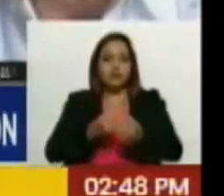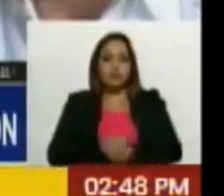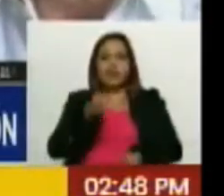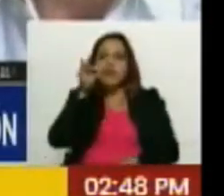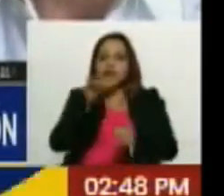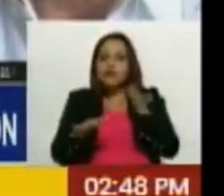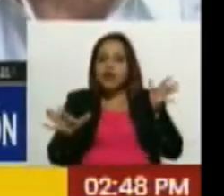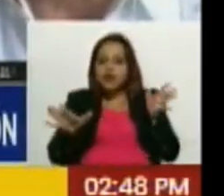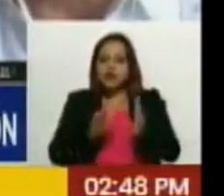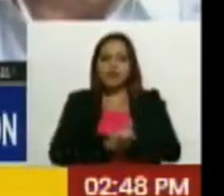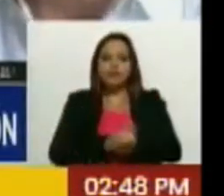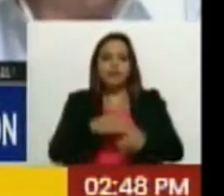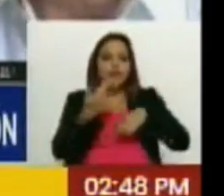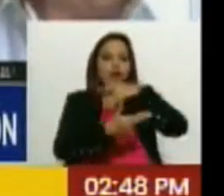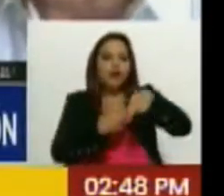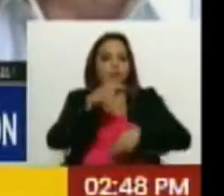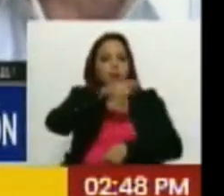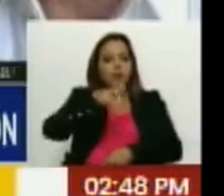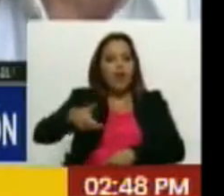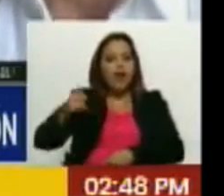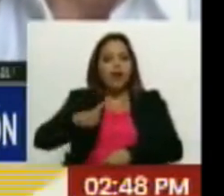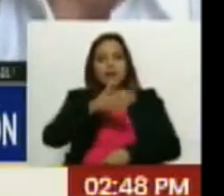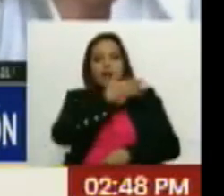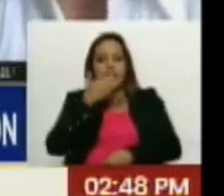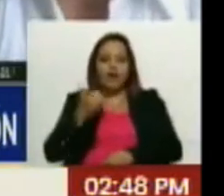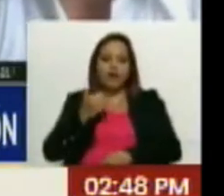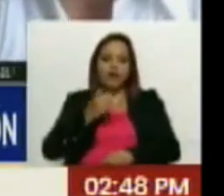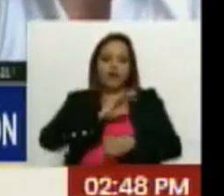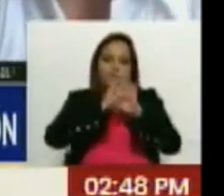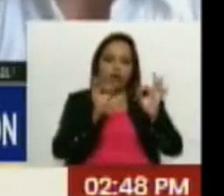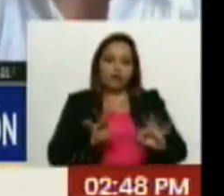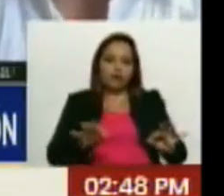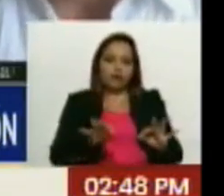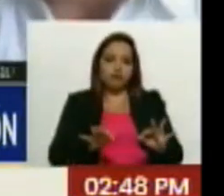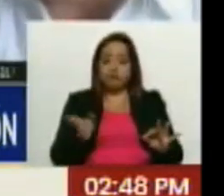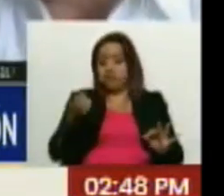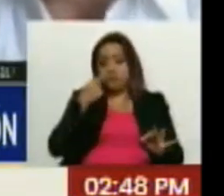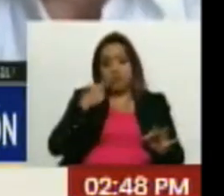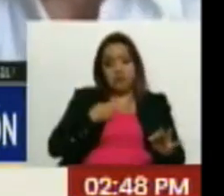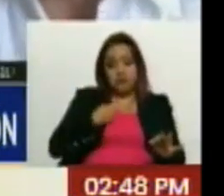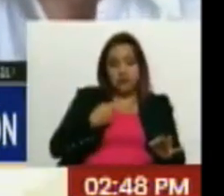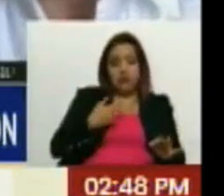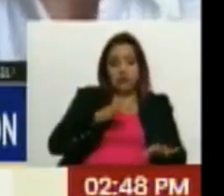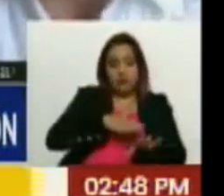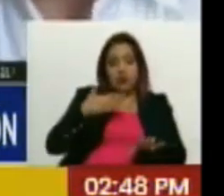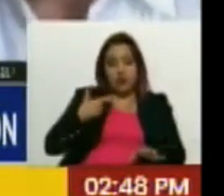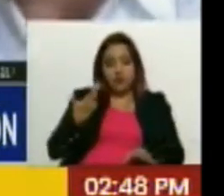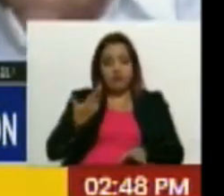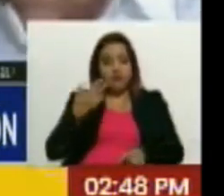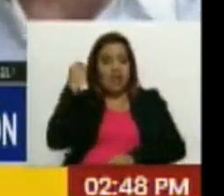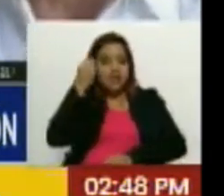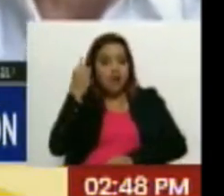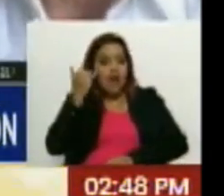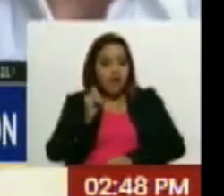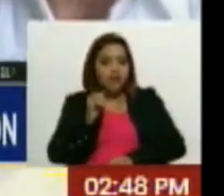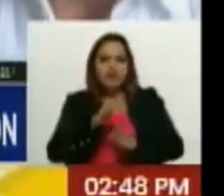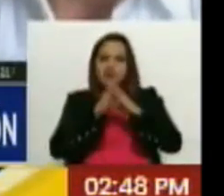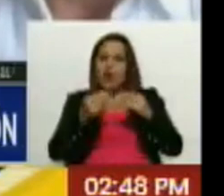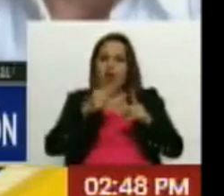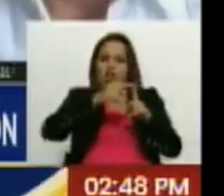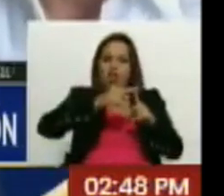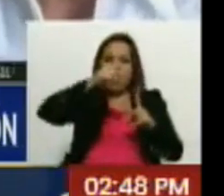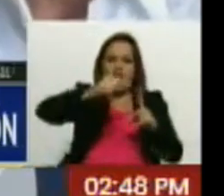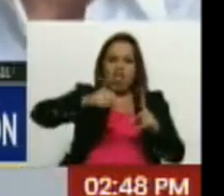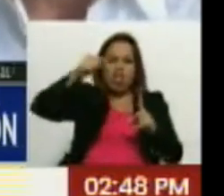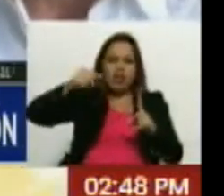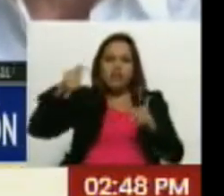Afortunadamente, la Revolución Ciudadana está en las mejores condiciones. No lo digo porque yo crea eso, lo digo porque todas las encuestas